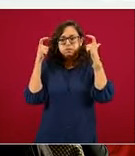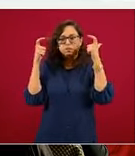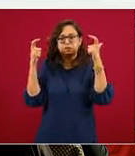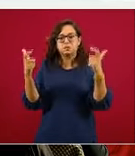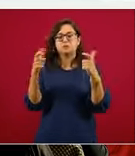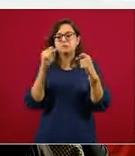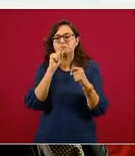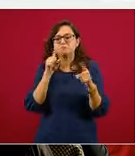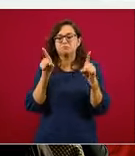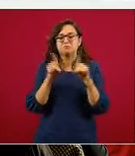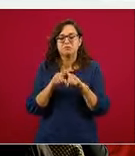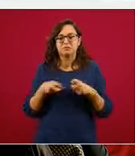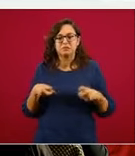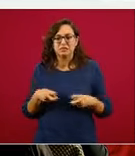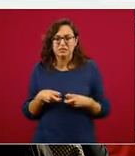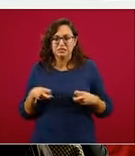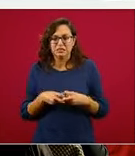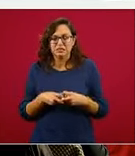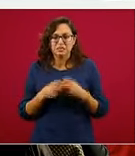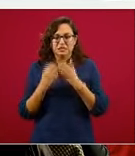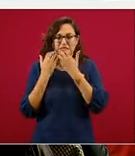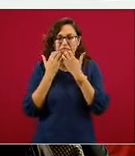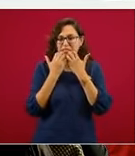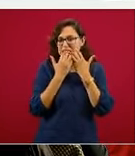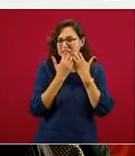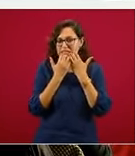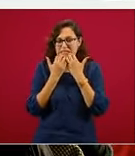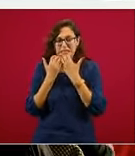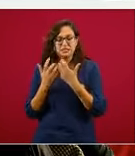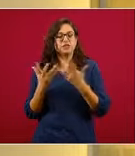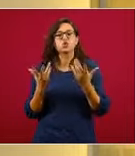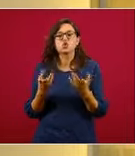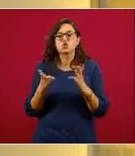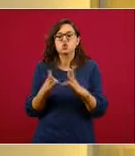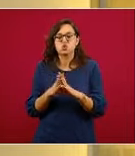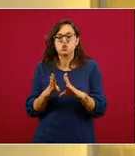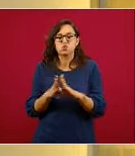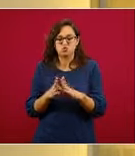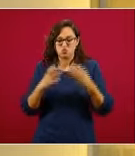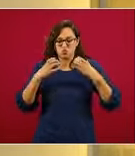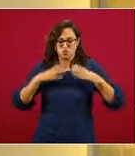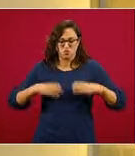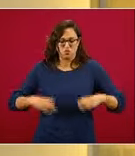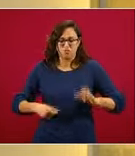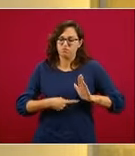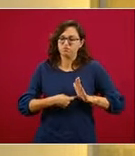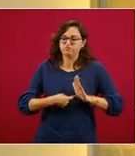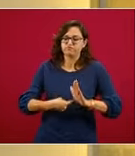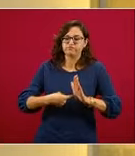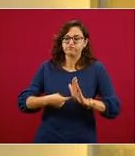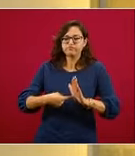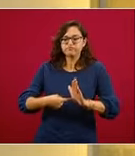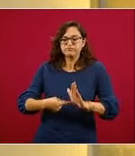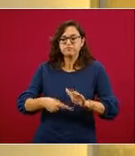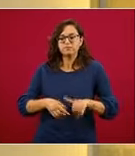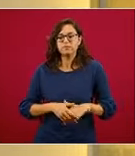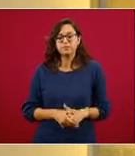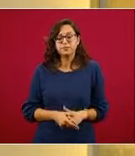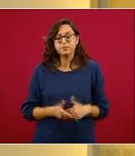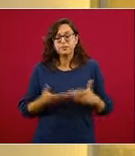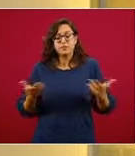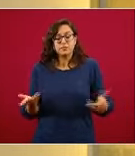síntomas de ansiedad, que son aquellos, muchos que se expresan a través del cuerpo. Entonces,